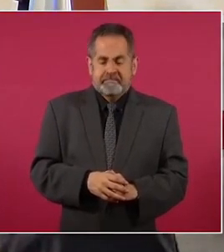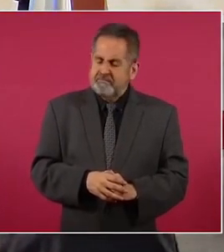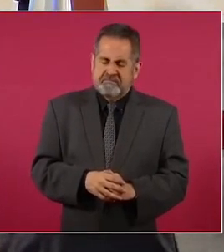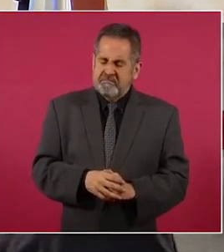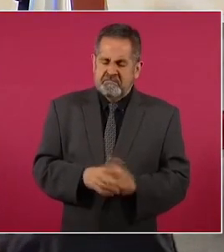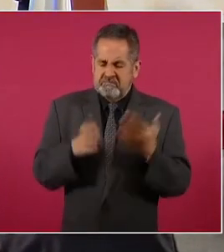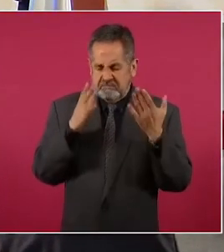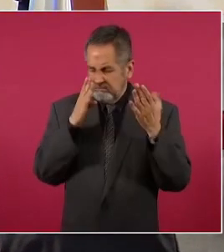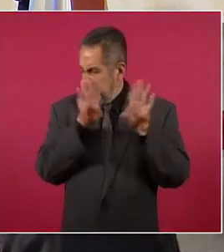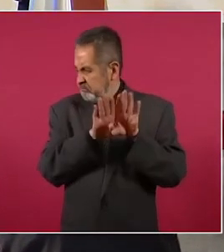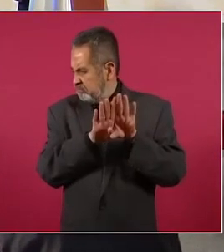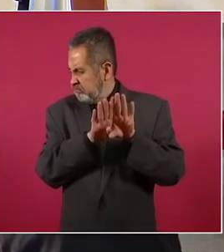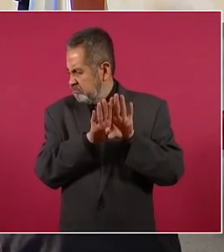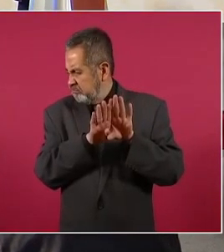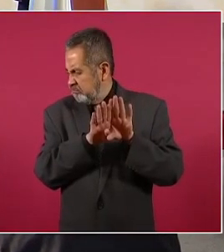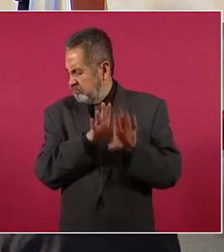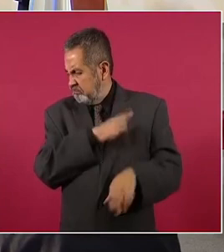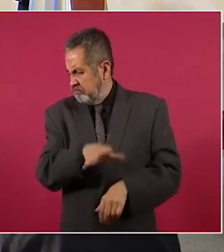cerrados.